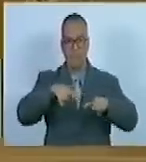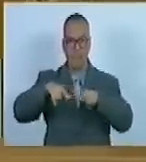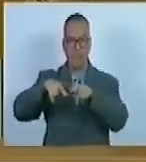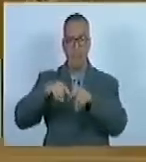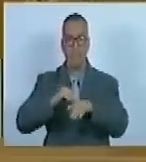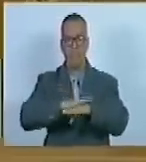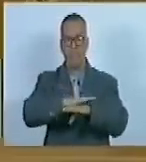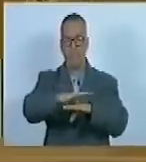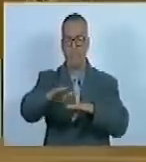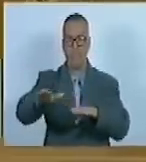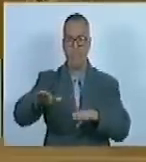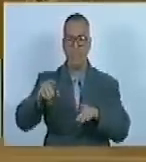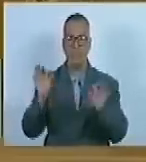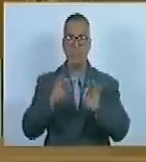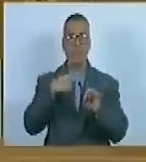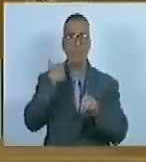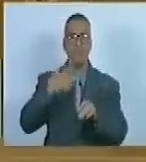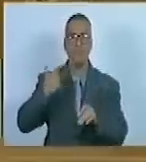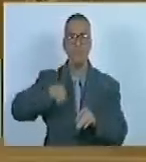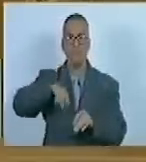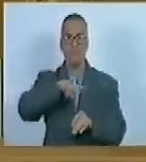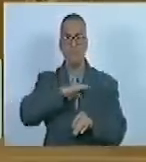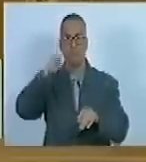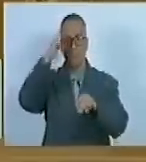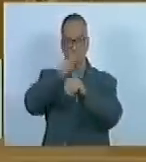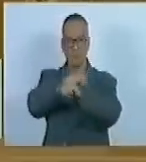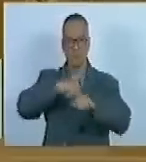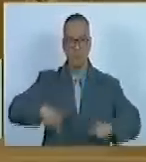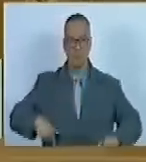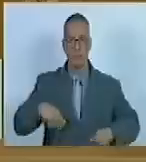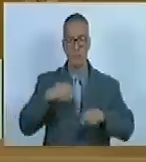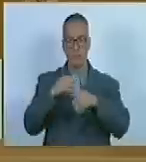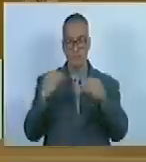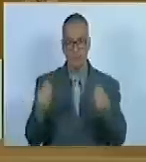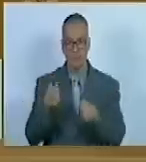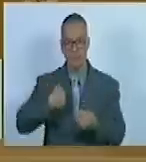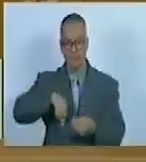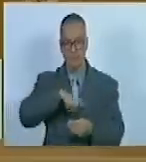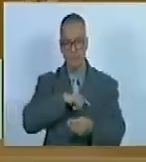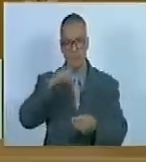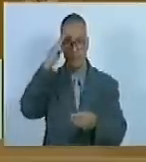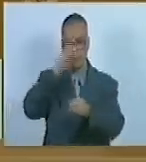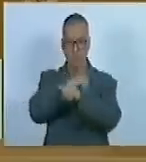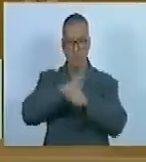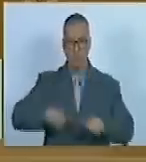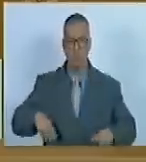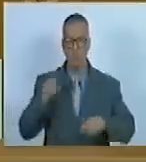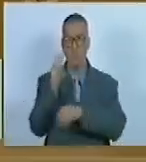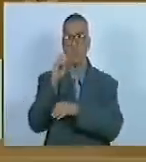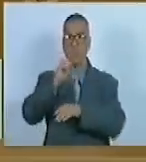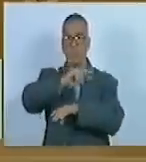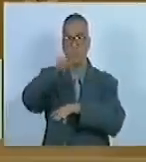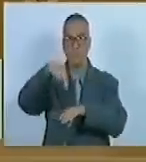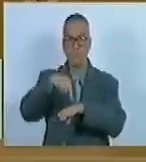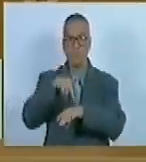de Carabobo a nuestro ejército, a nuestra Fuerza Armada. Nuestra asamblea estuvo